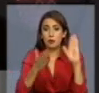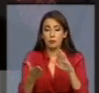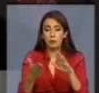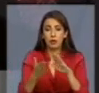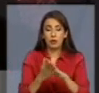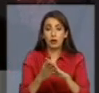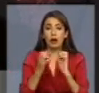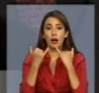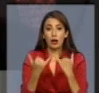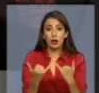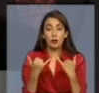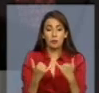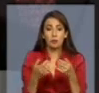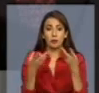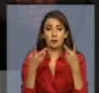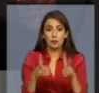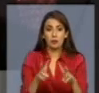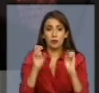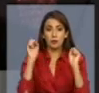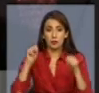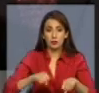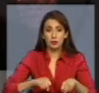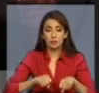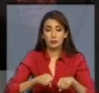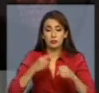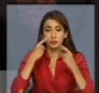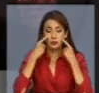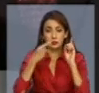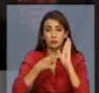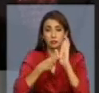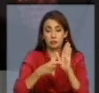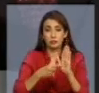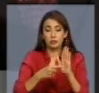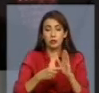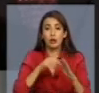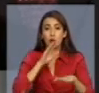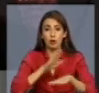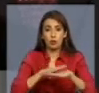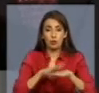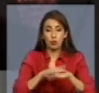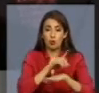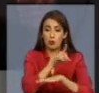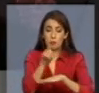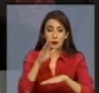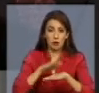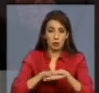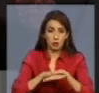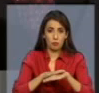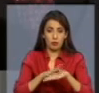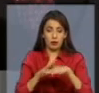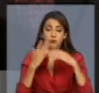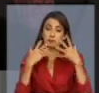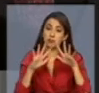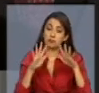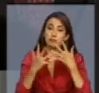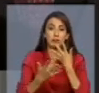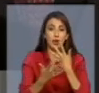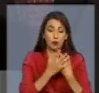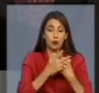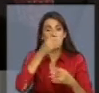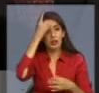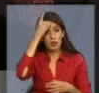debido, y también hay que notar que esta es una presentación de cargos. En algún momento habrá una sentencia,